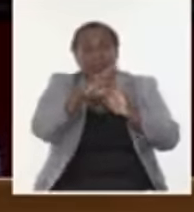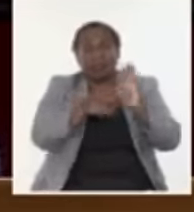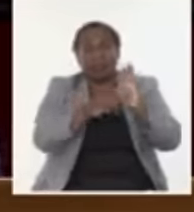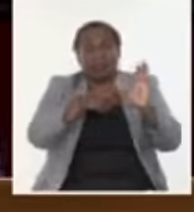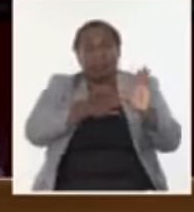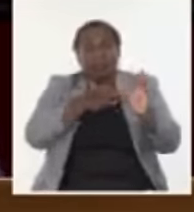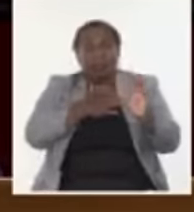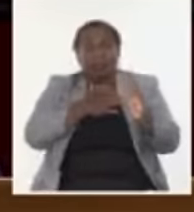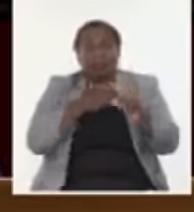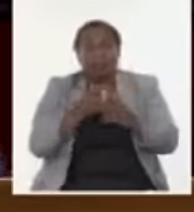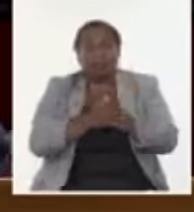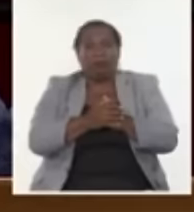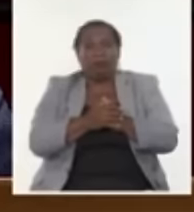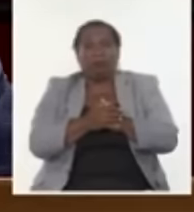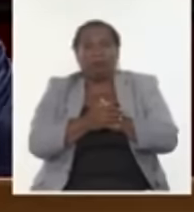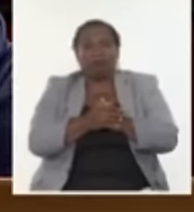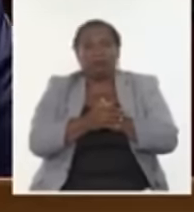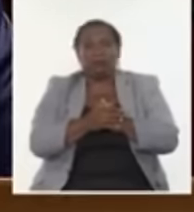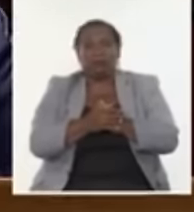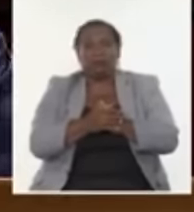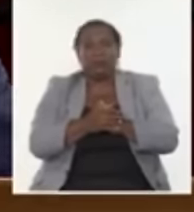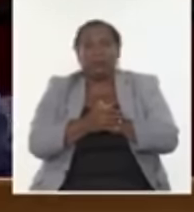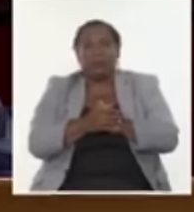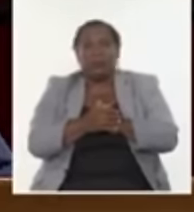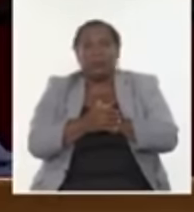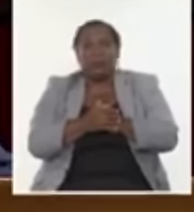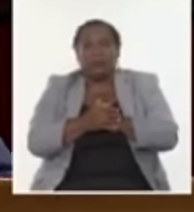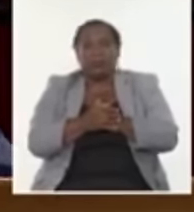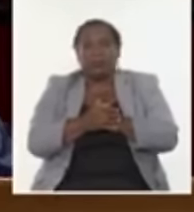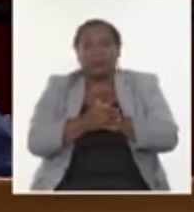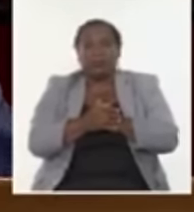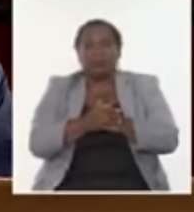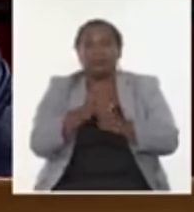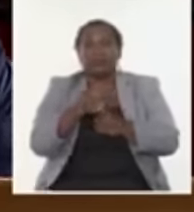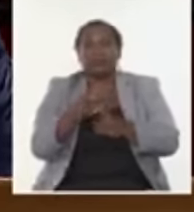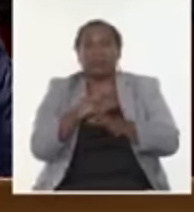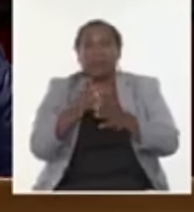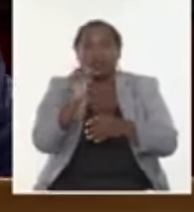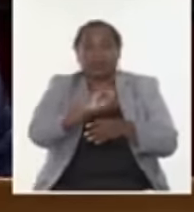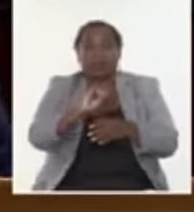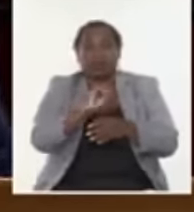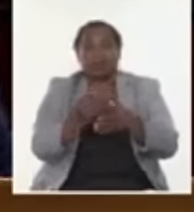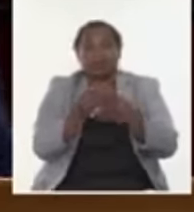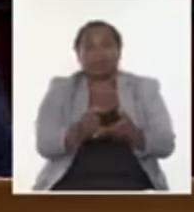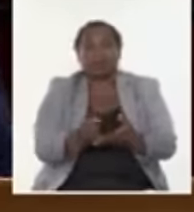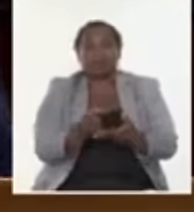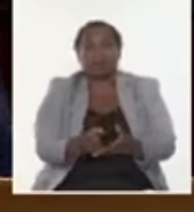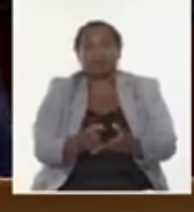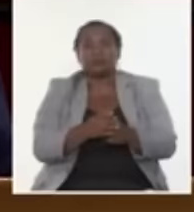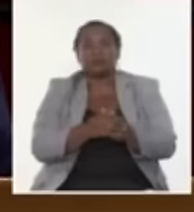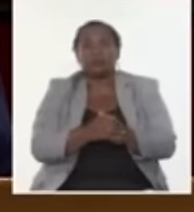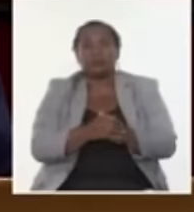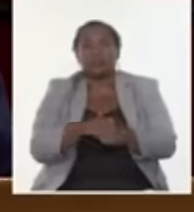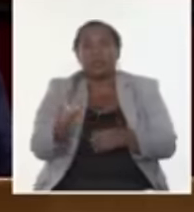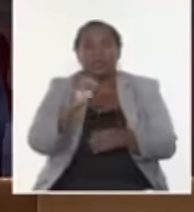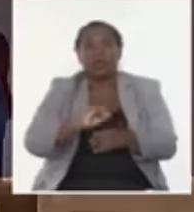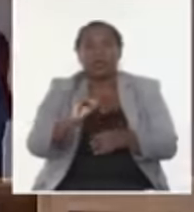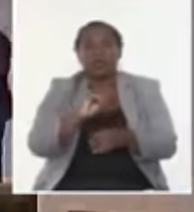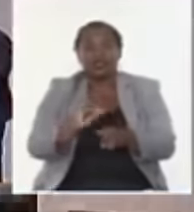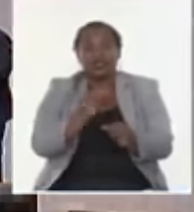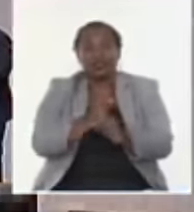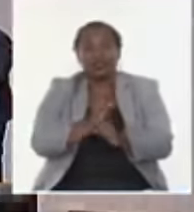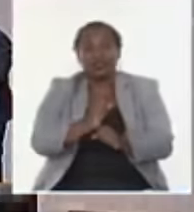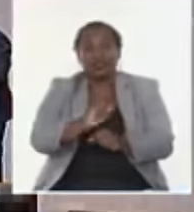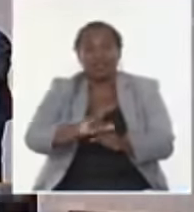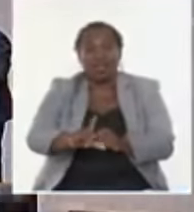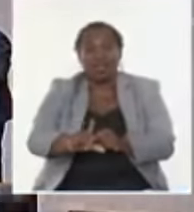y ahí están nuestras empresas, todas nuestras instituciones apoyando en ello. la organización de los trabajadores sociales,